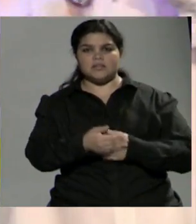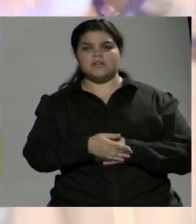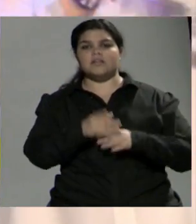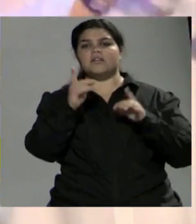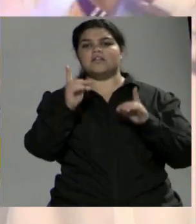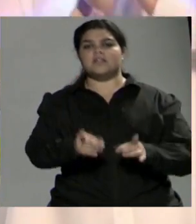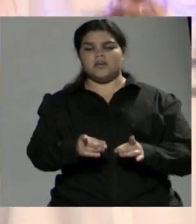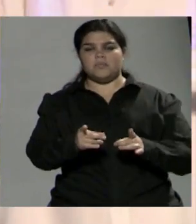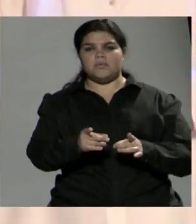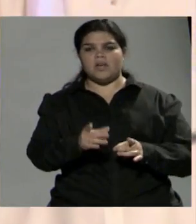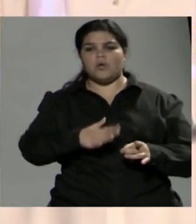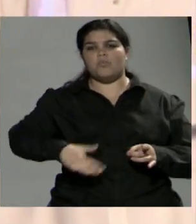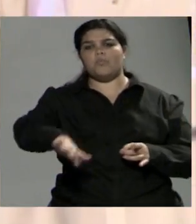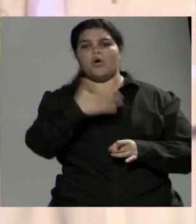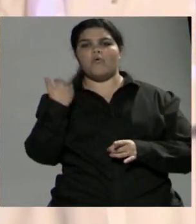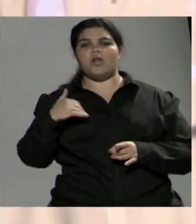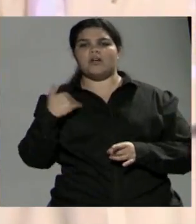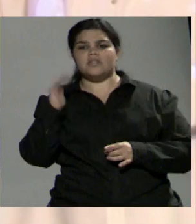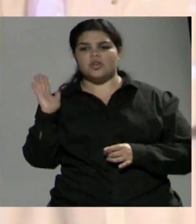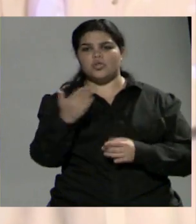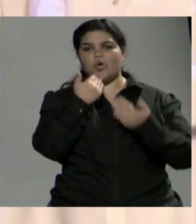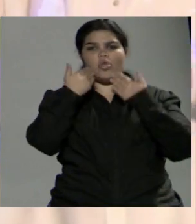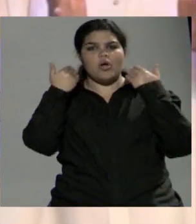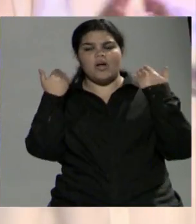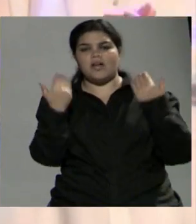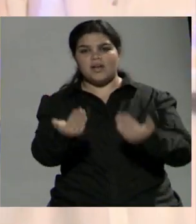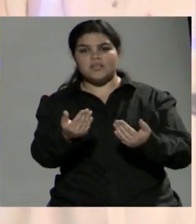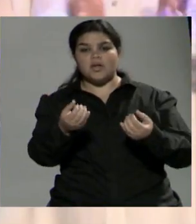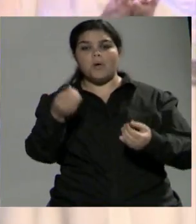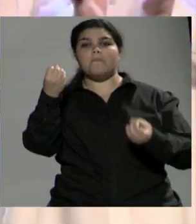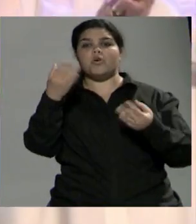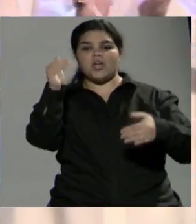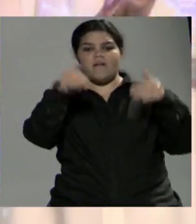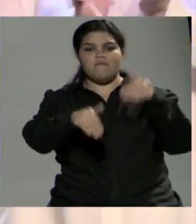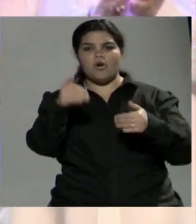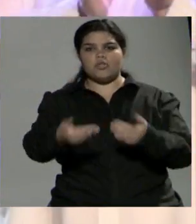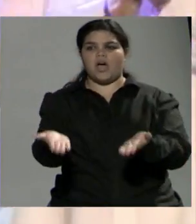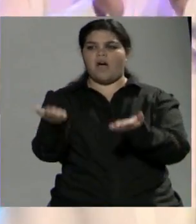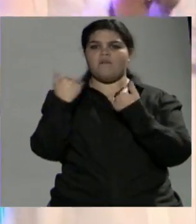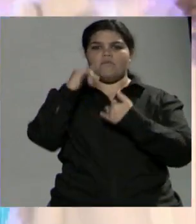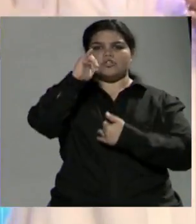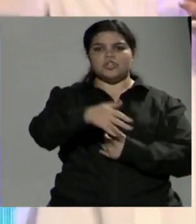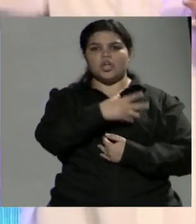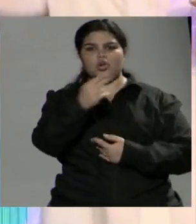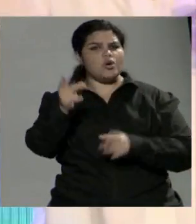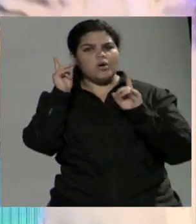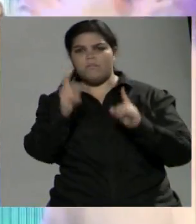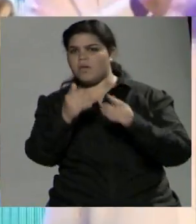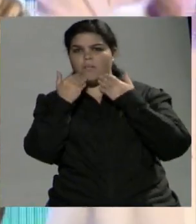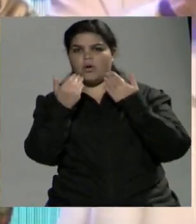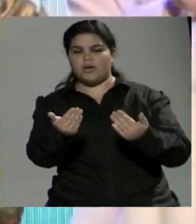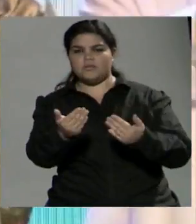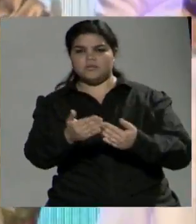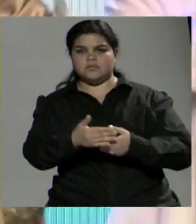todo el pueblo argentino, nos haya votado o no nos haya votado.